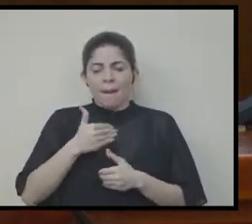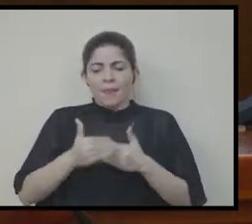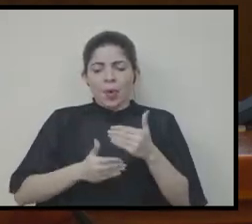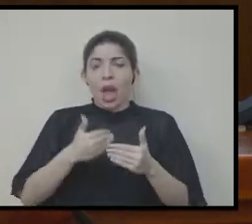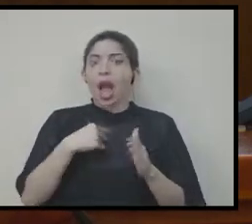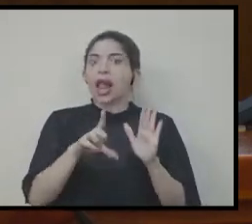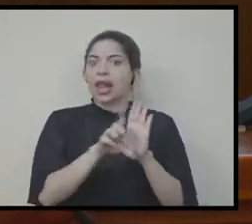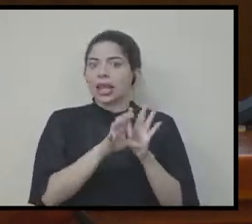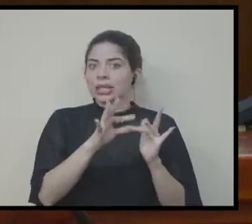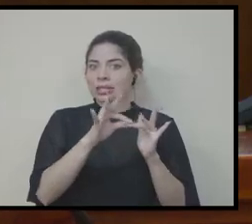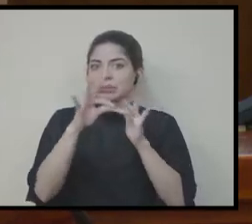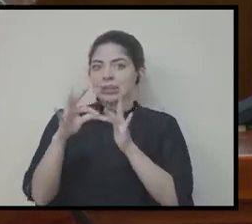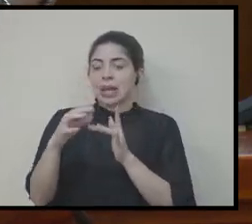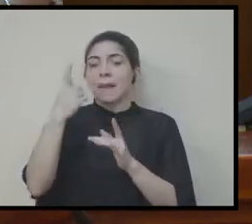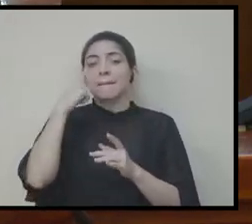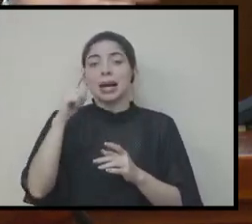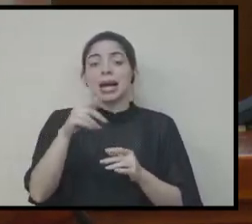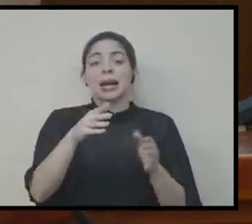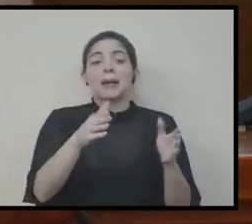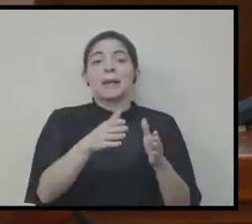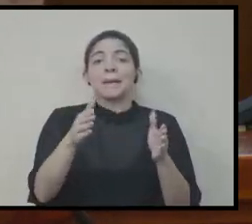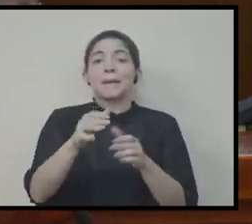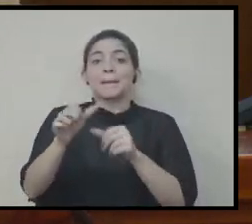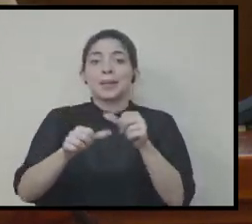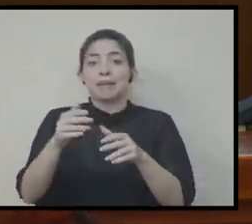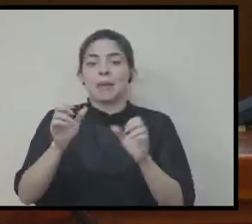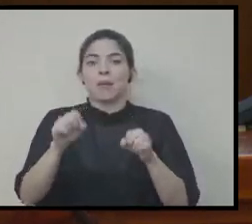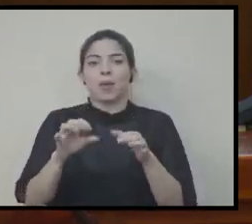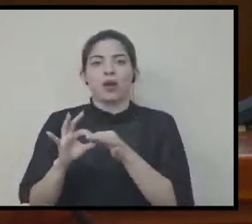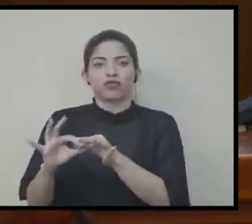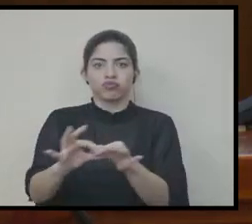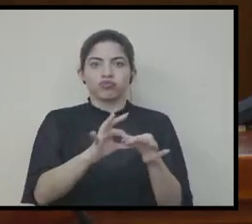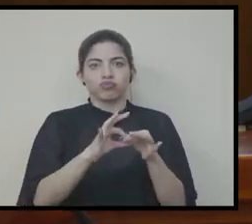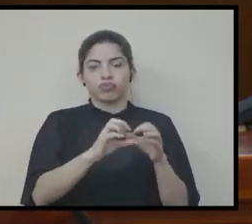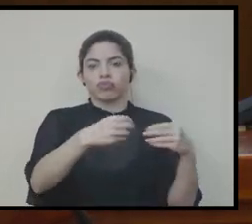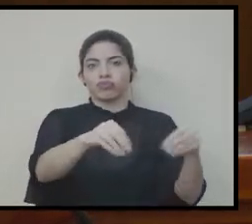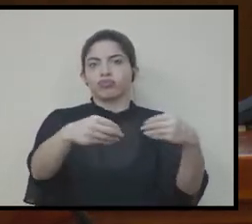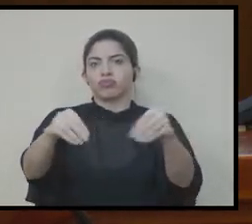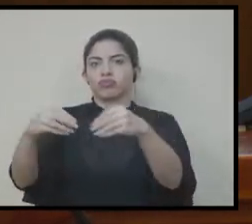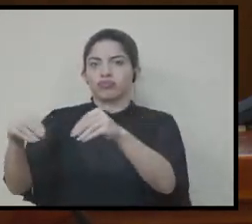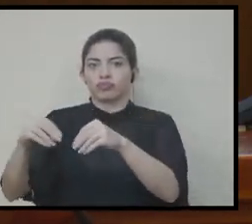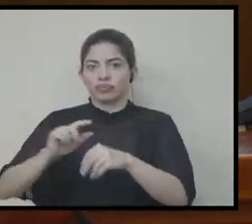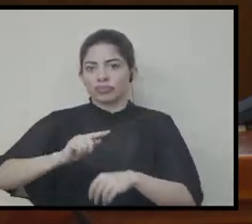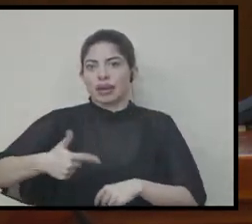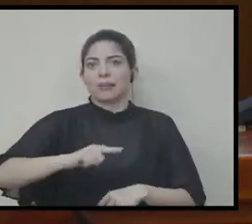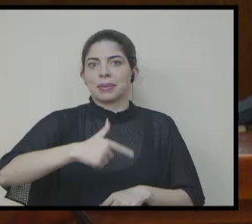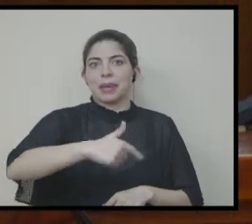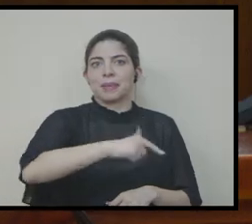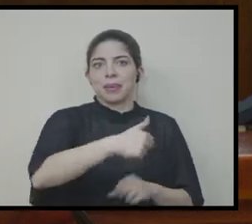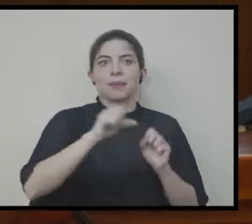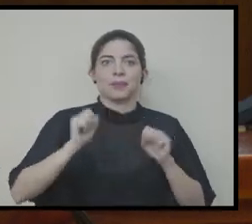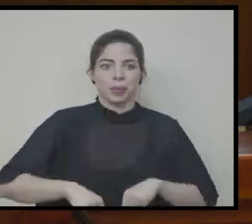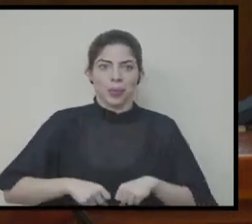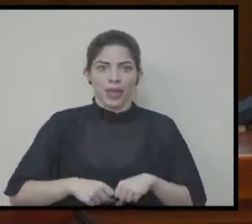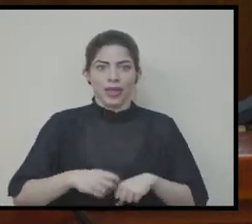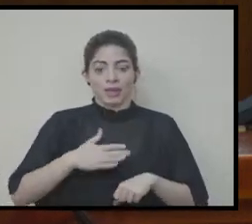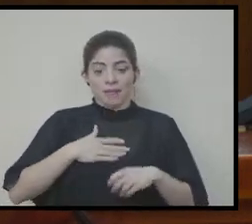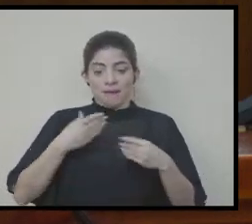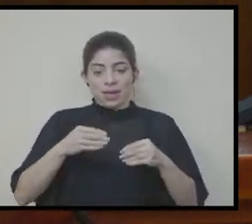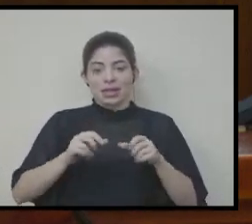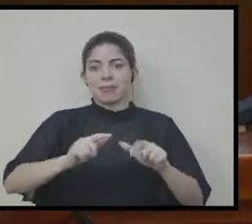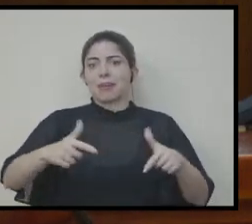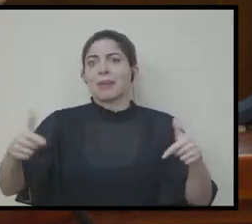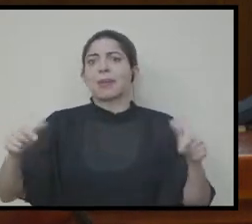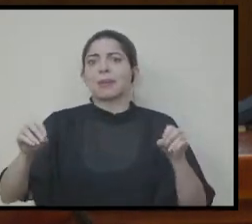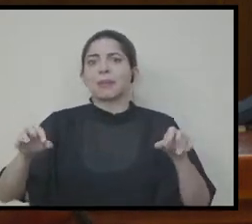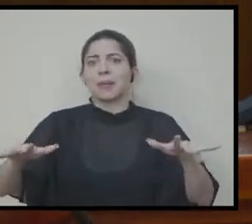leyes especiales para que las pymes hagan consorcios y franquicias. Entonces usted podría franquiciar y tener eso vendiéndose en